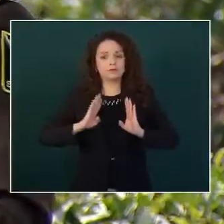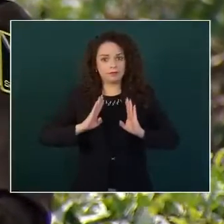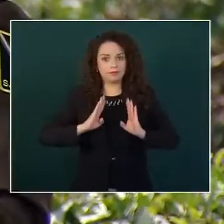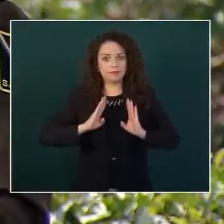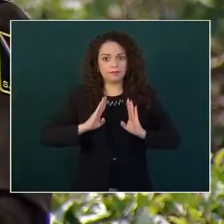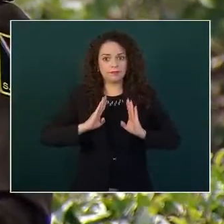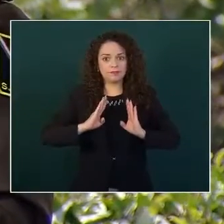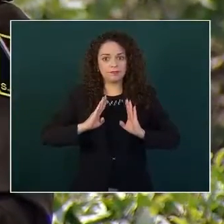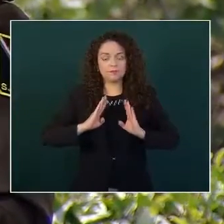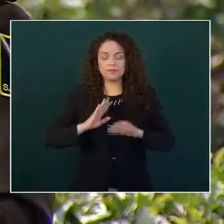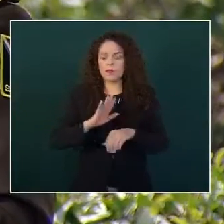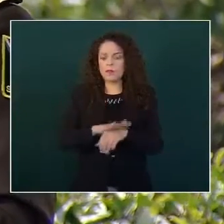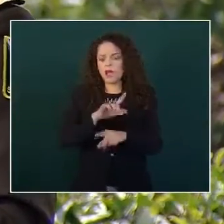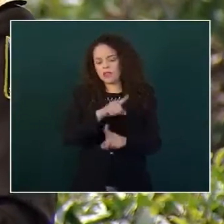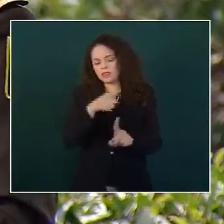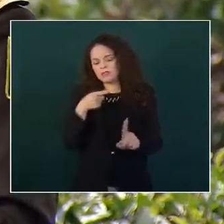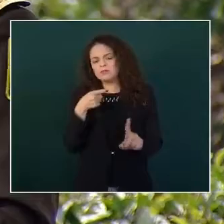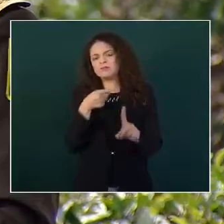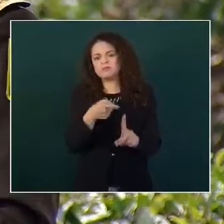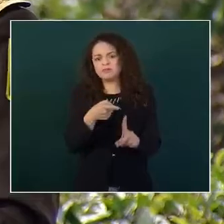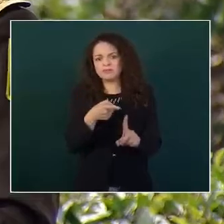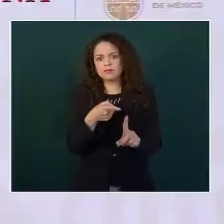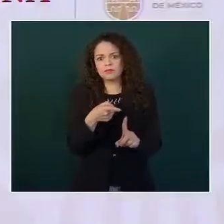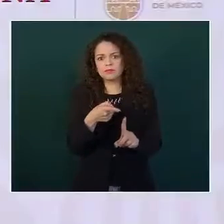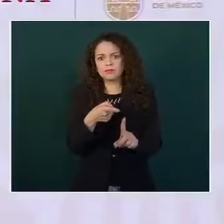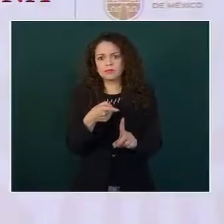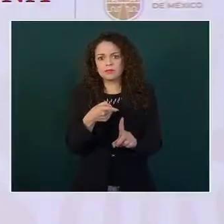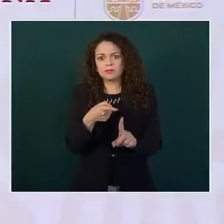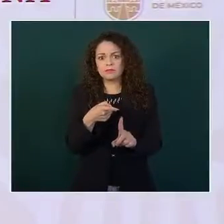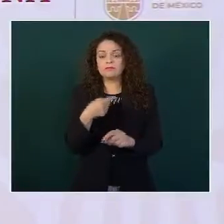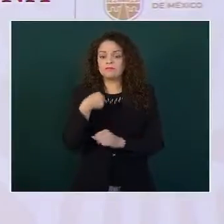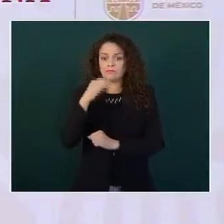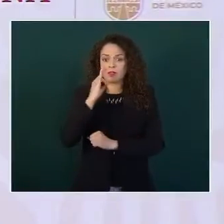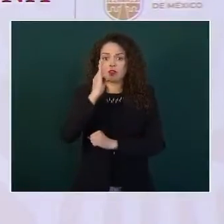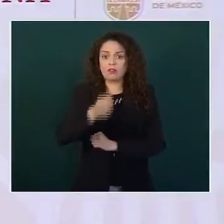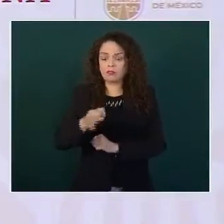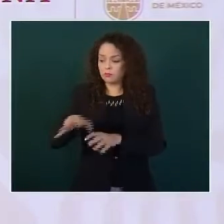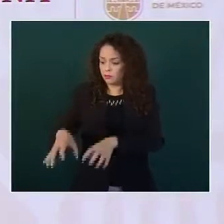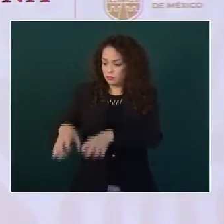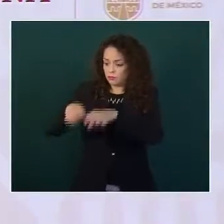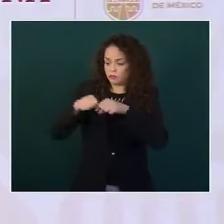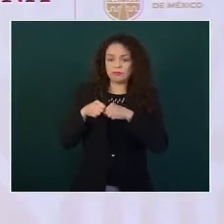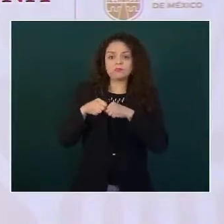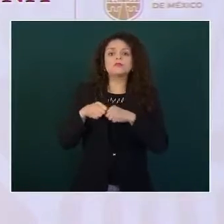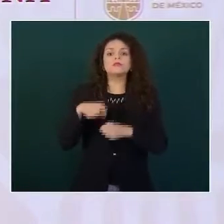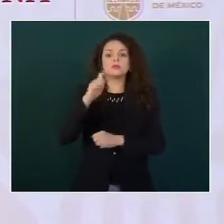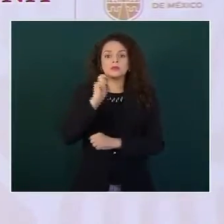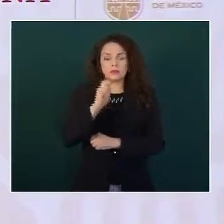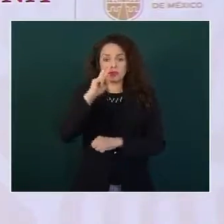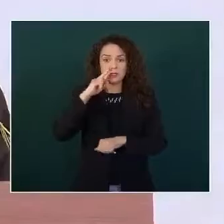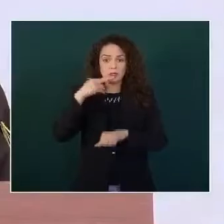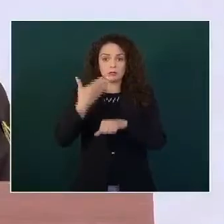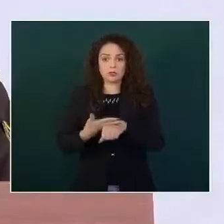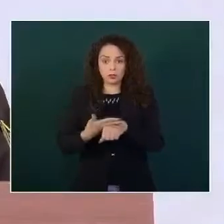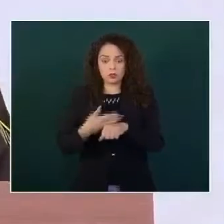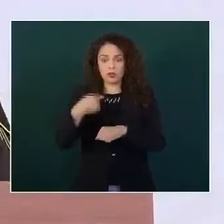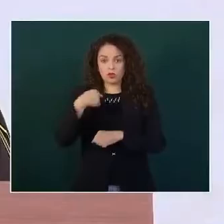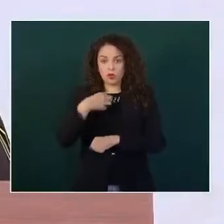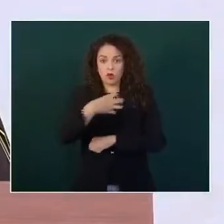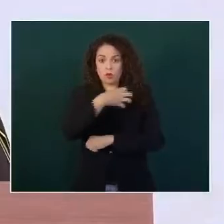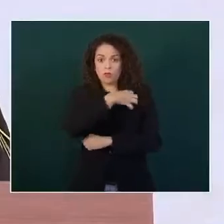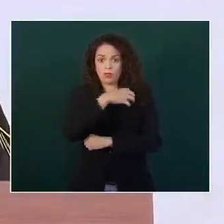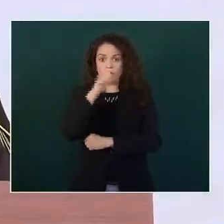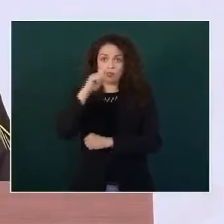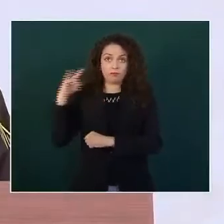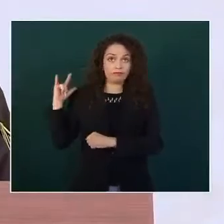De manera particular, haber asumido el cargo de comandante del Ejército en esta fecha es una